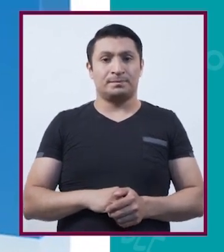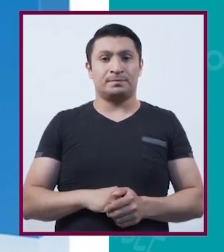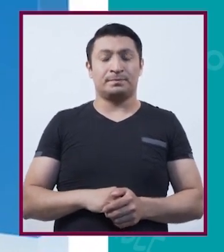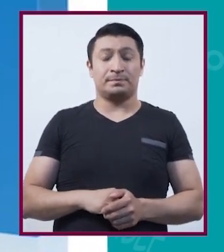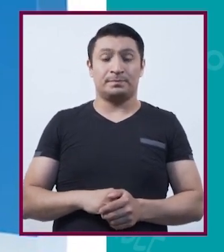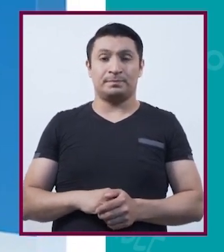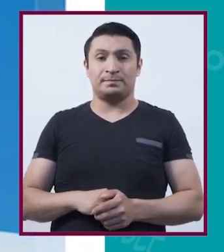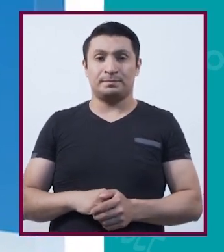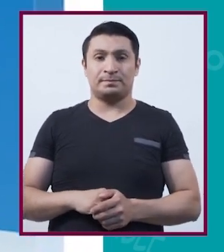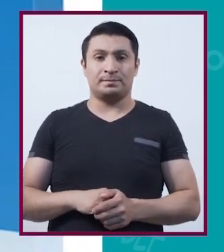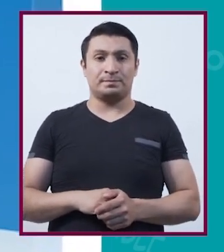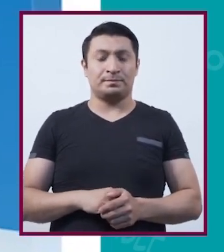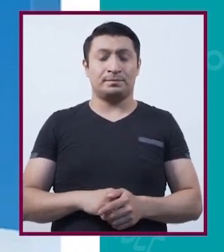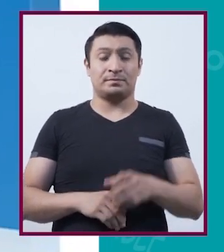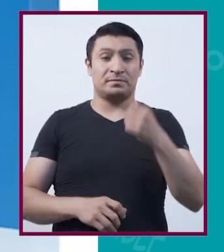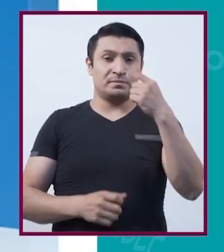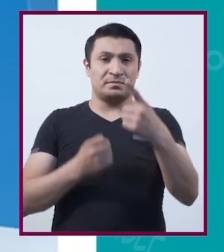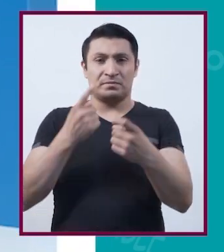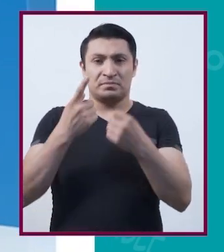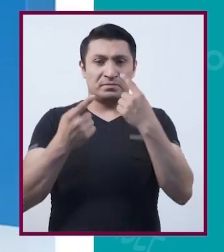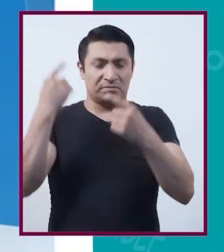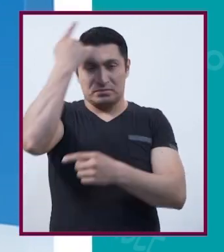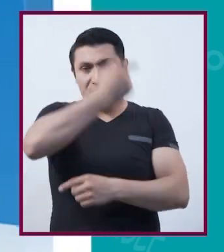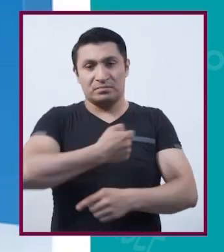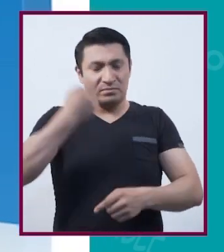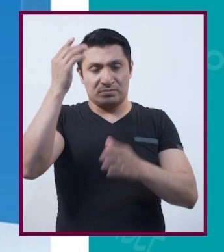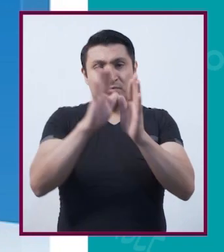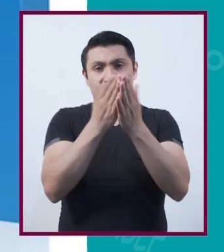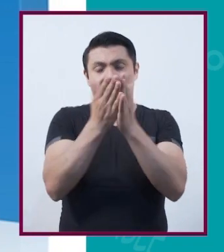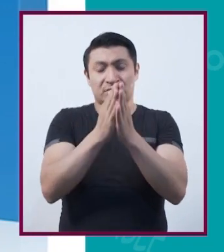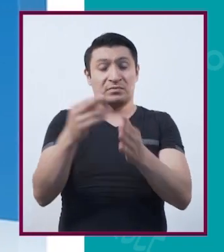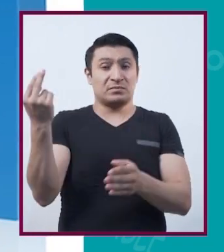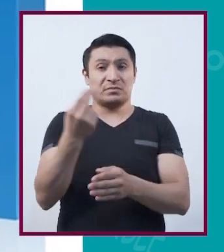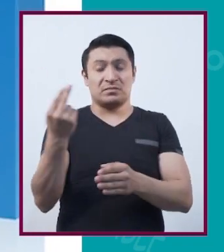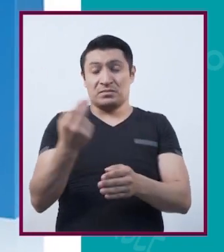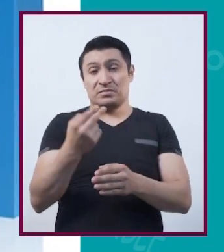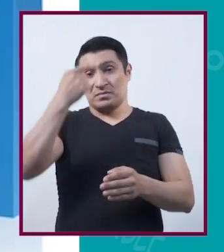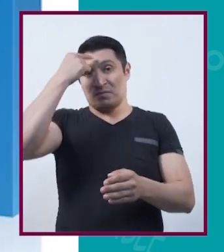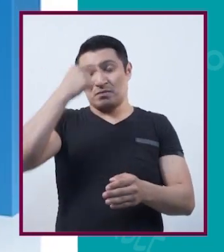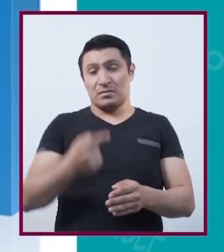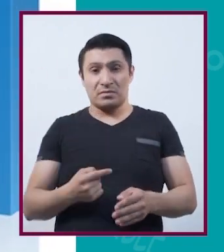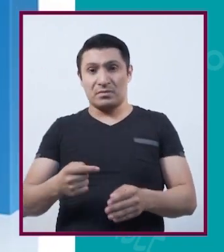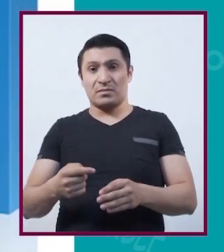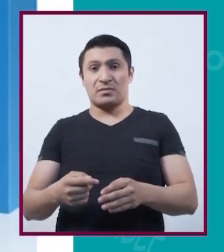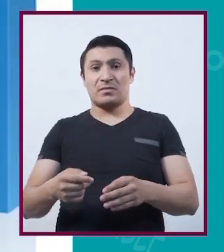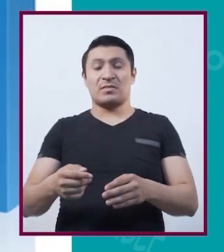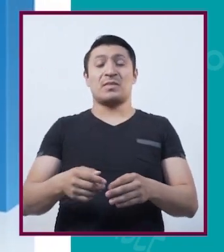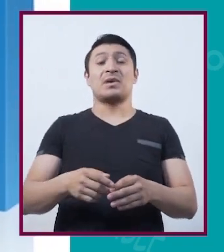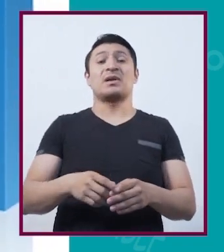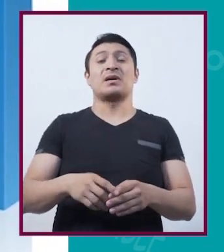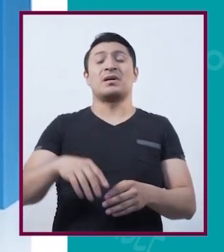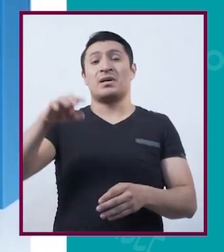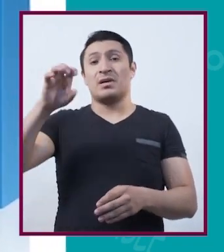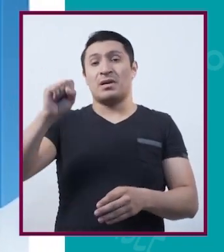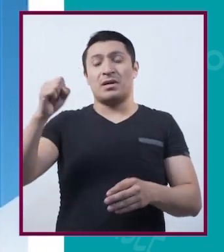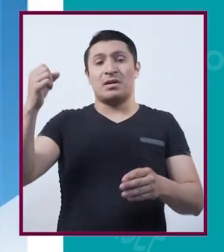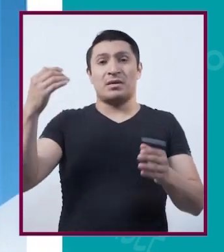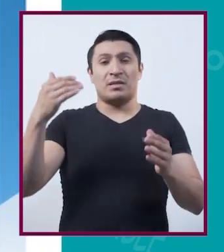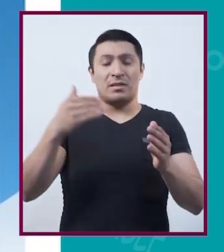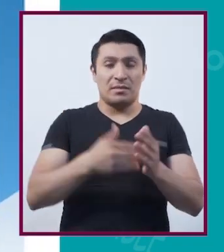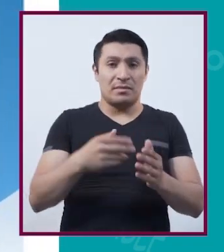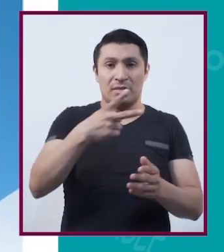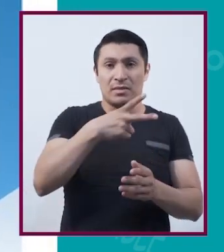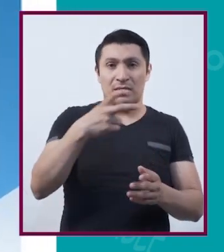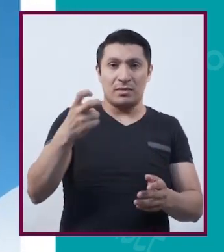Latina para pasar del puesto 60.280 al 10º en la tabla de ventas de un importante portal de